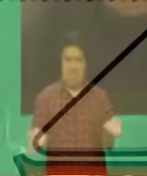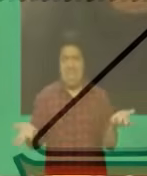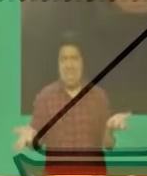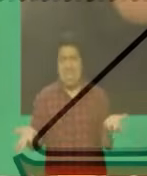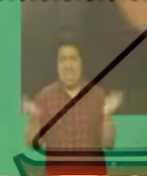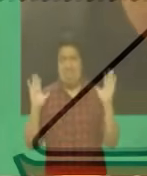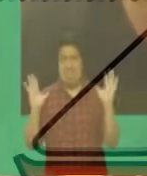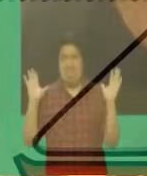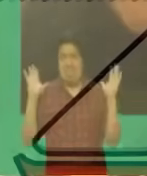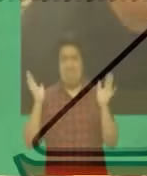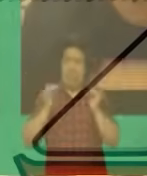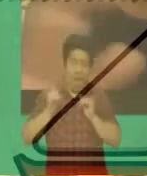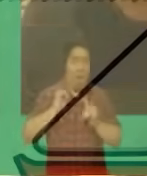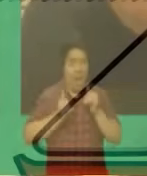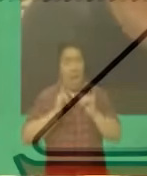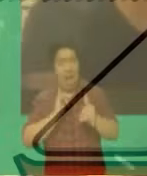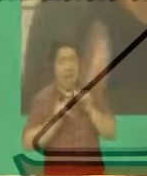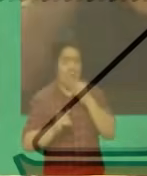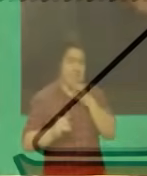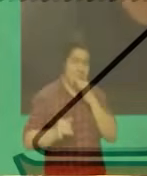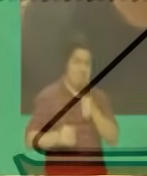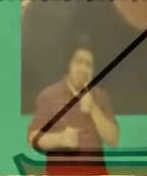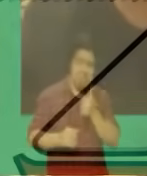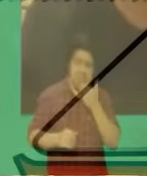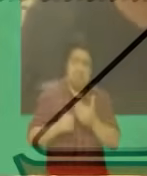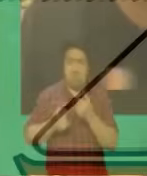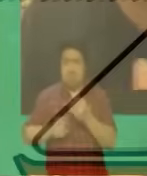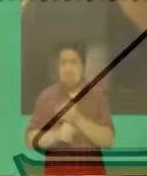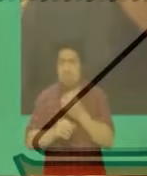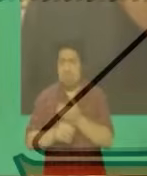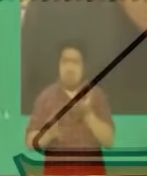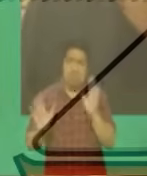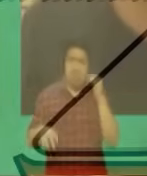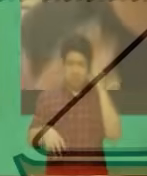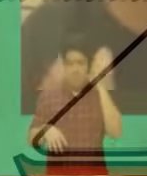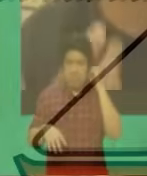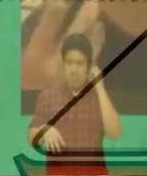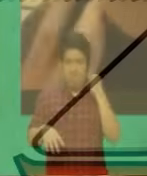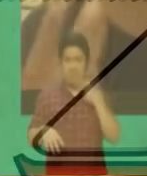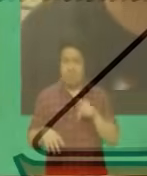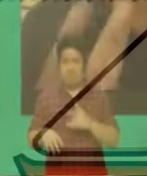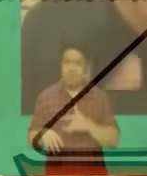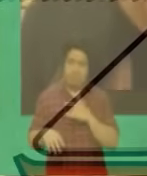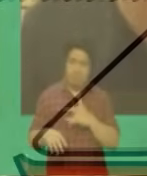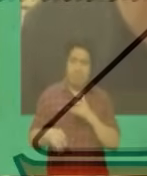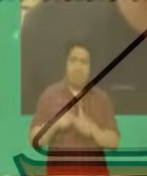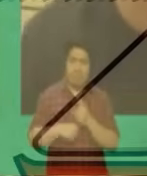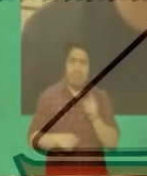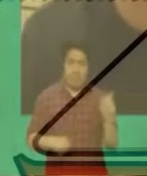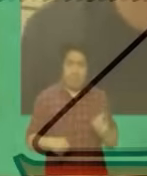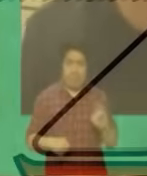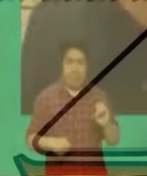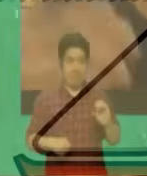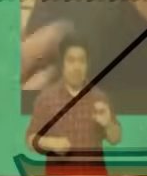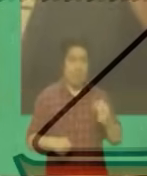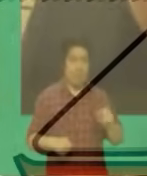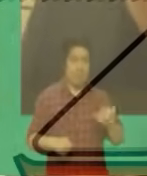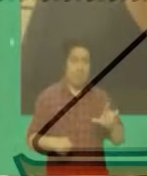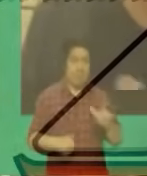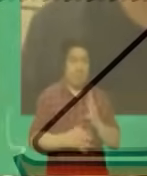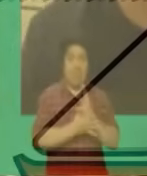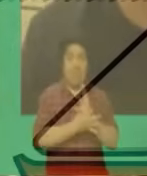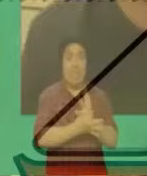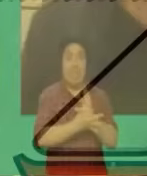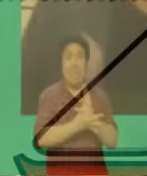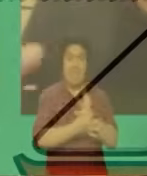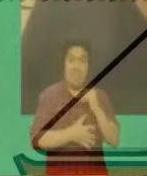que está en la fiesta, no pasa nada, yo he estado en la fiesta, pero creo que revela mucho, sobre todo porque la campaña de Xochitl se basa en que ella es una